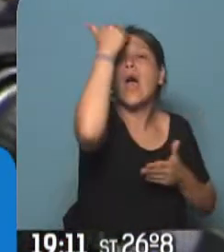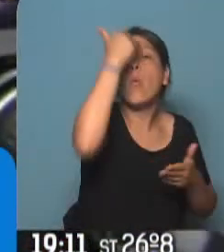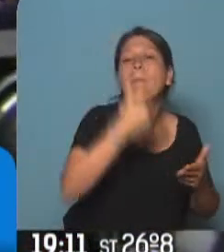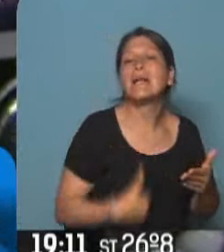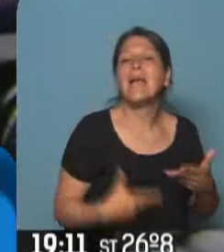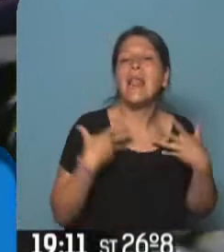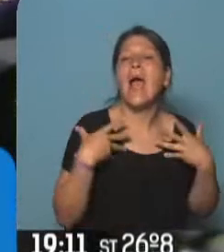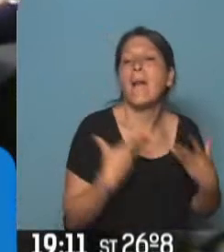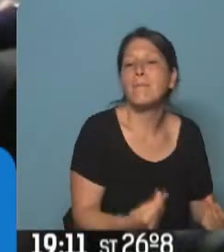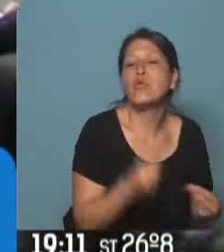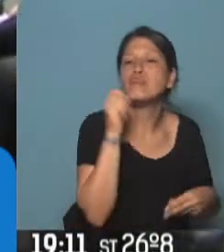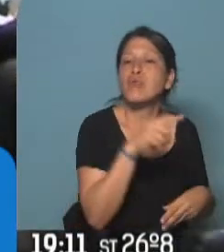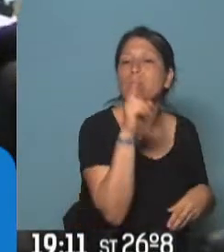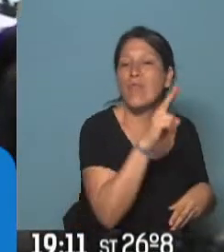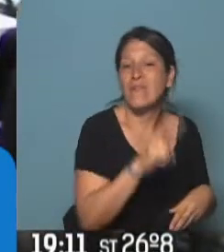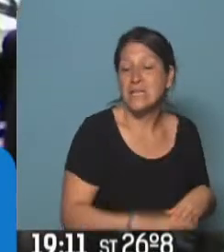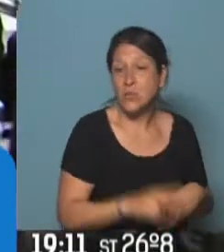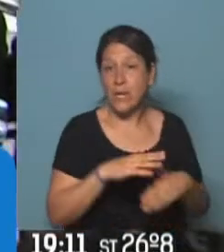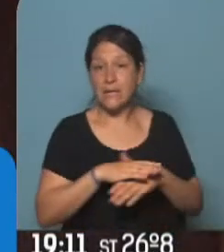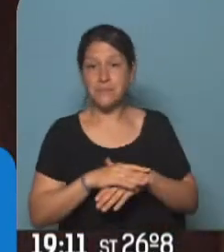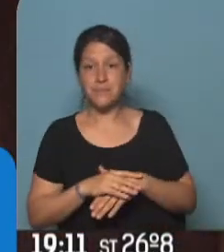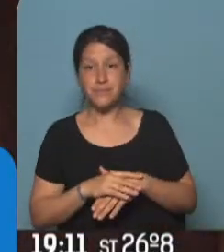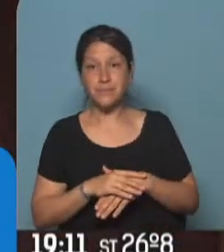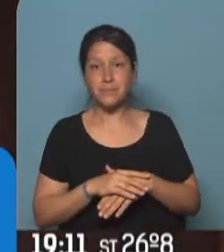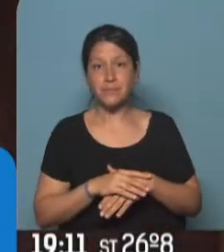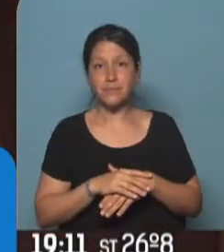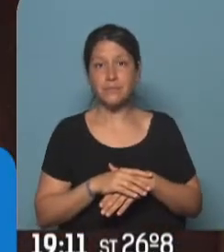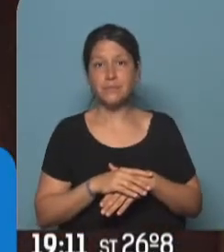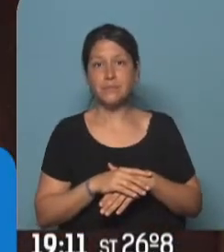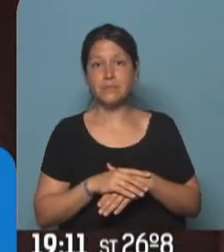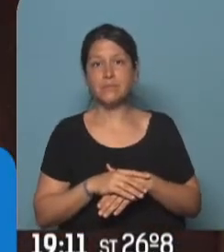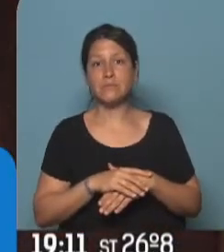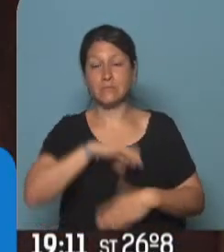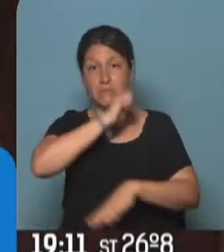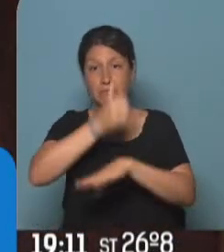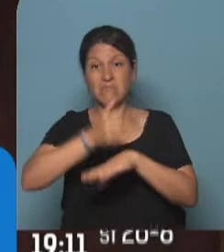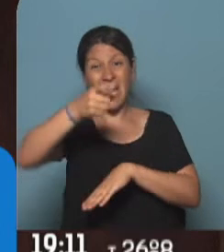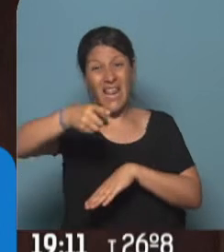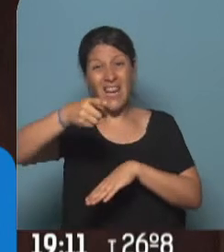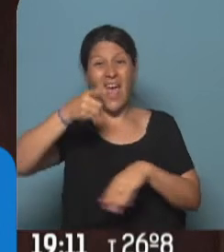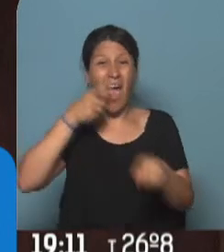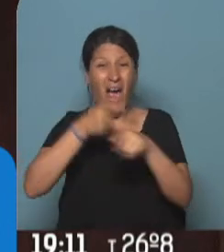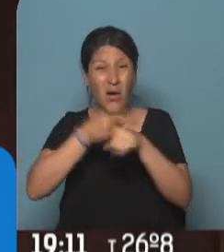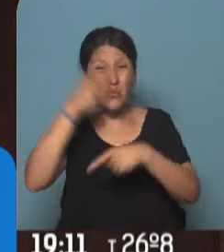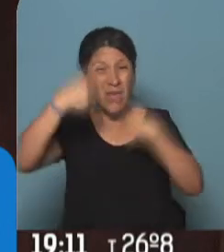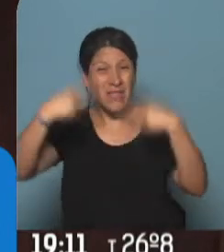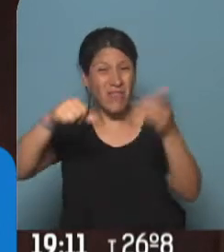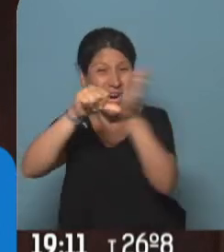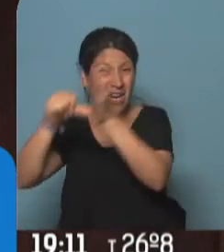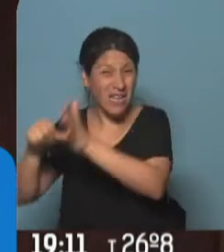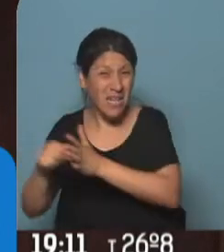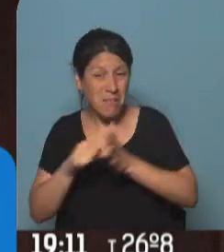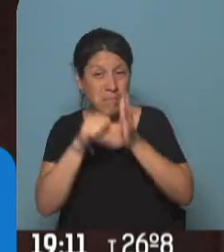el presidente turco recep tayyip erdogán acusó a los países de la unión europea de querer derribar al